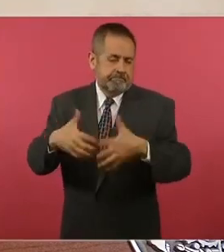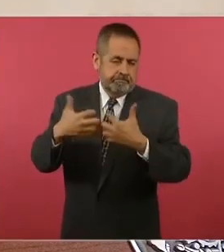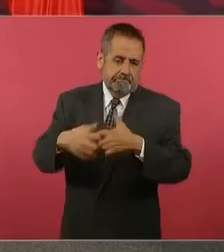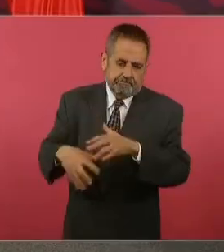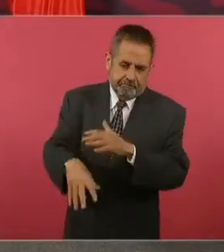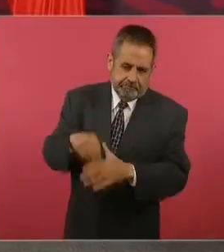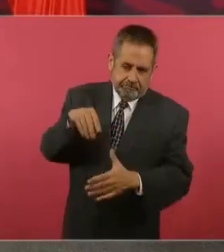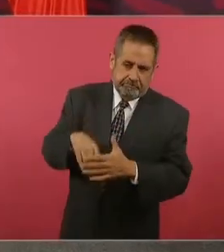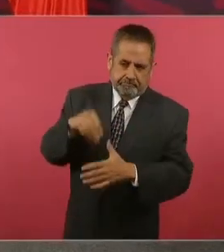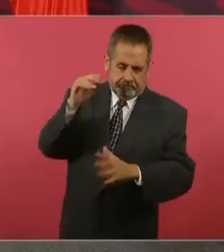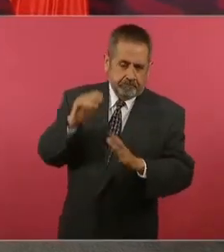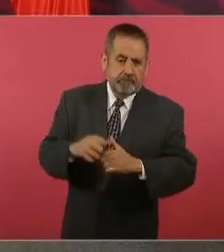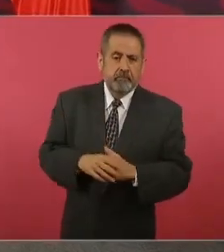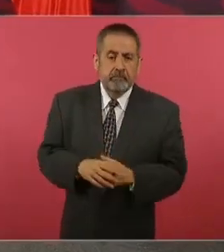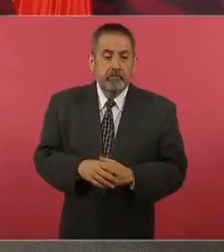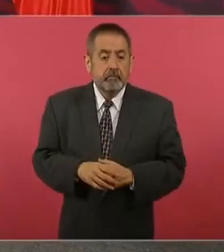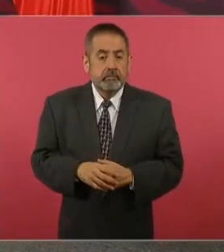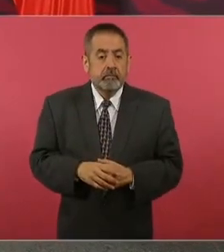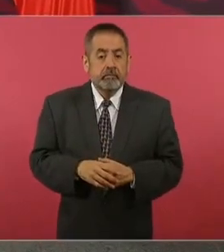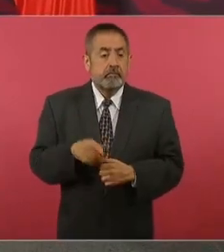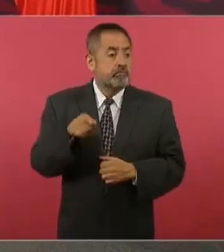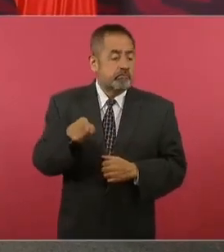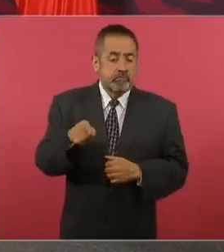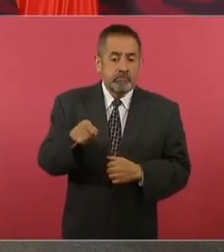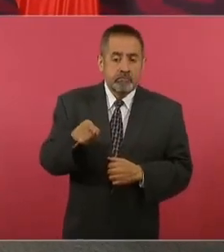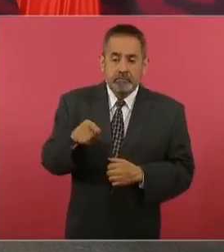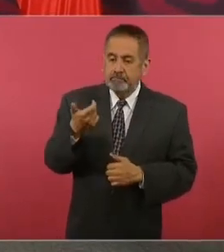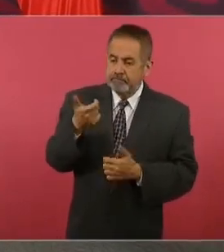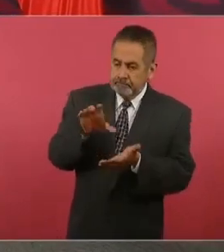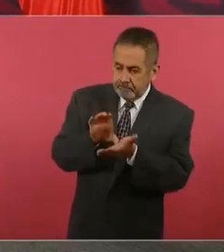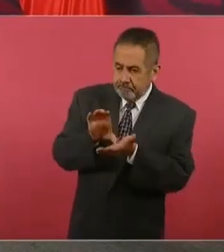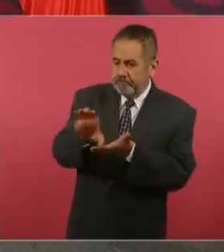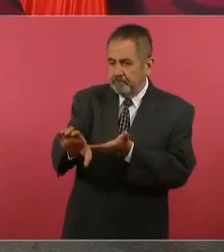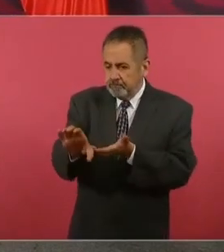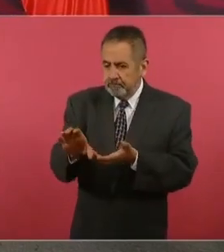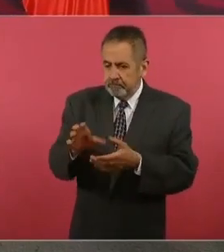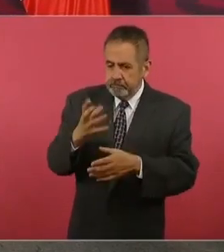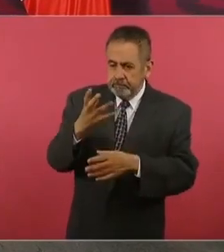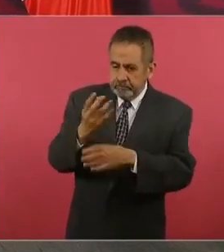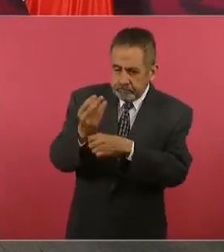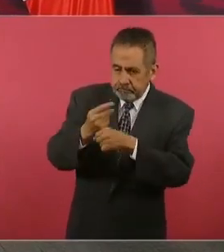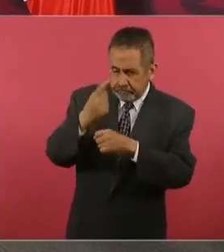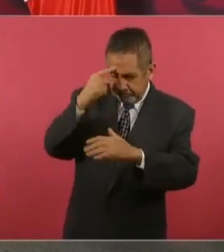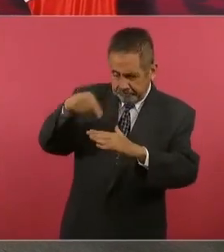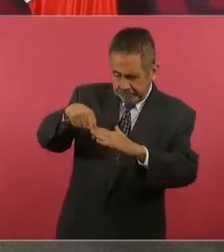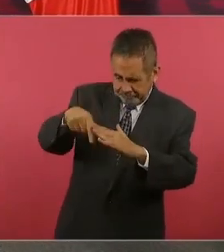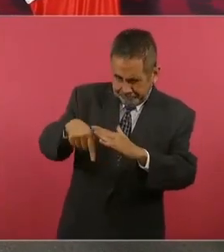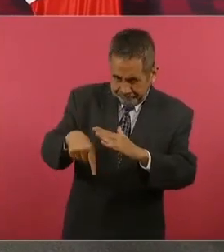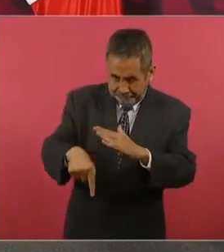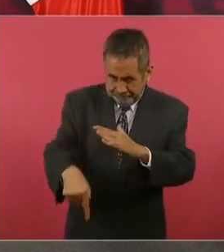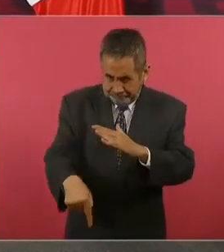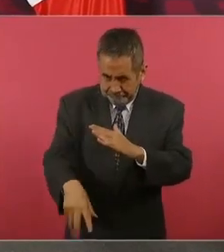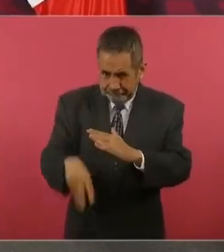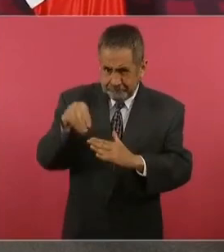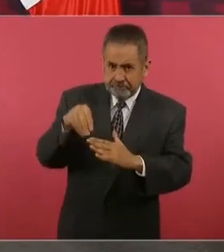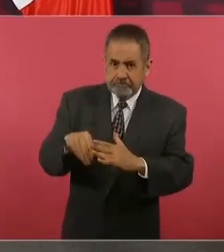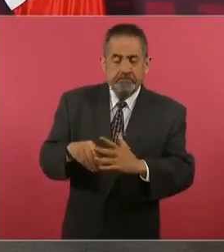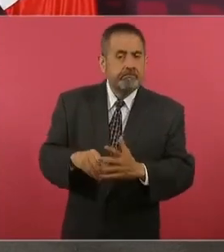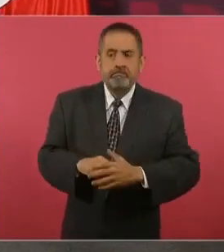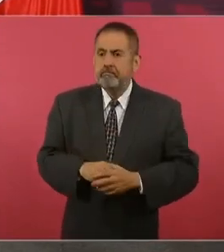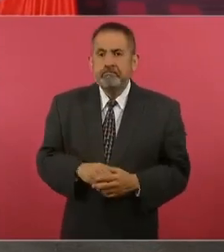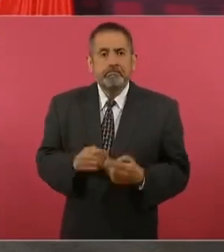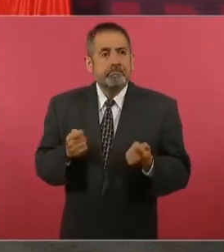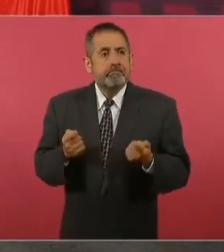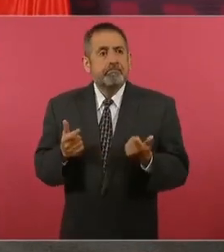se dejó de invertir en equipos de perforación y son escasos.